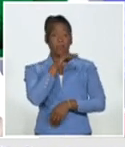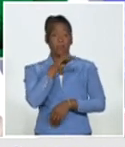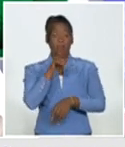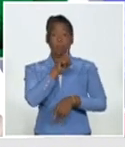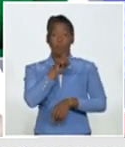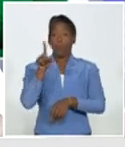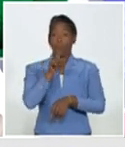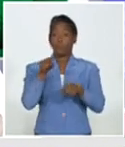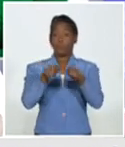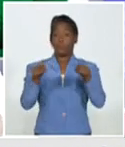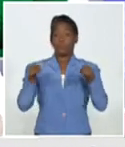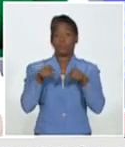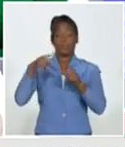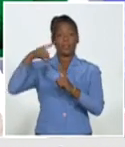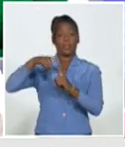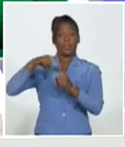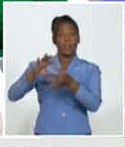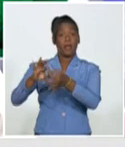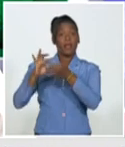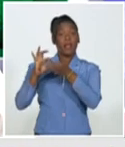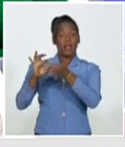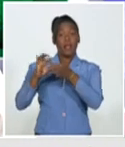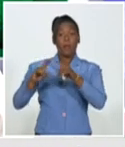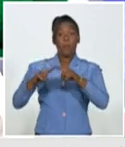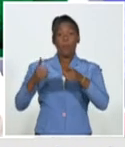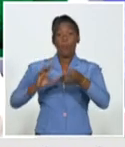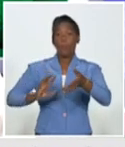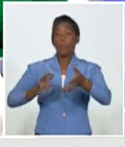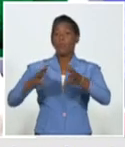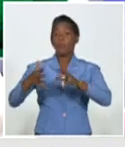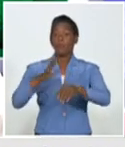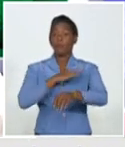intensiva por las complicaciones que presentó